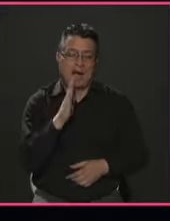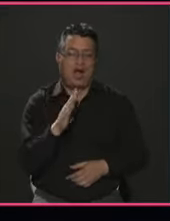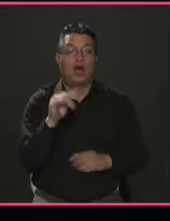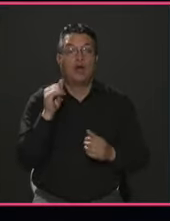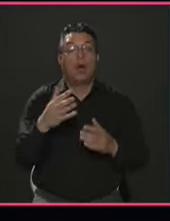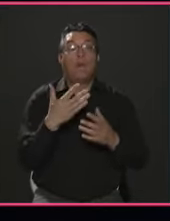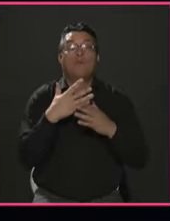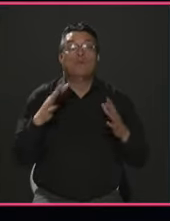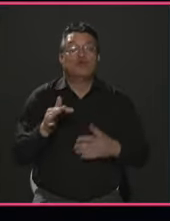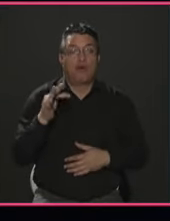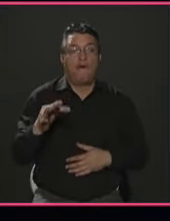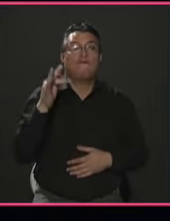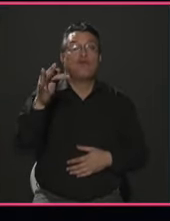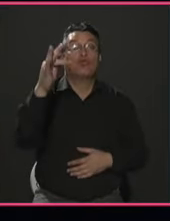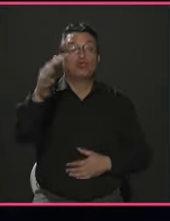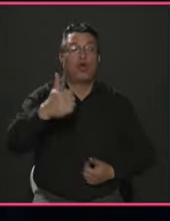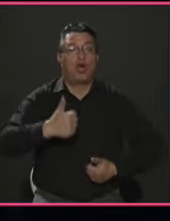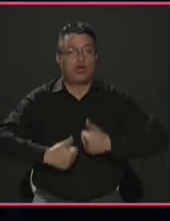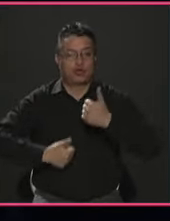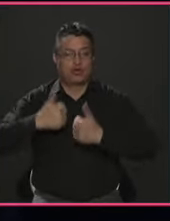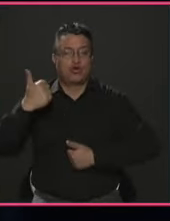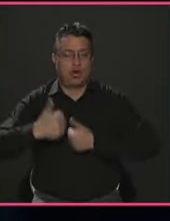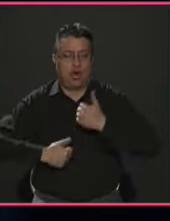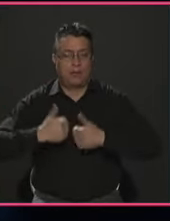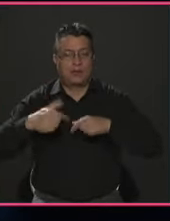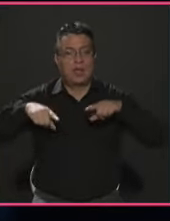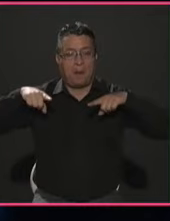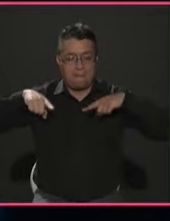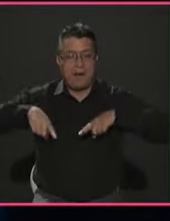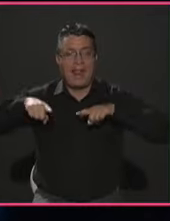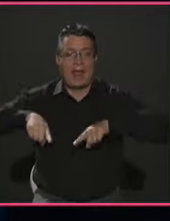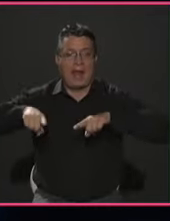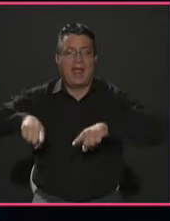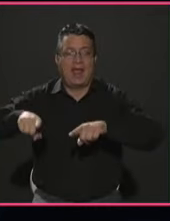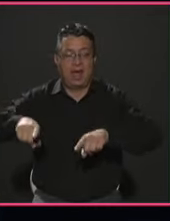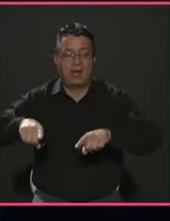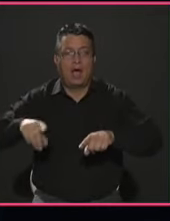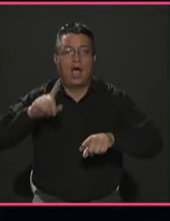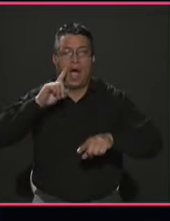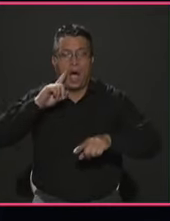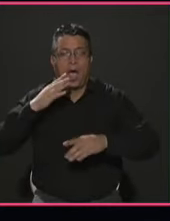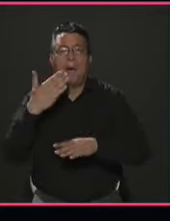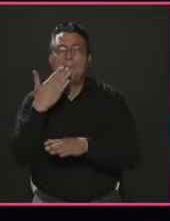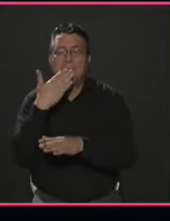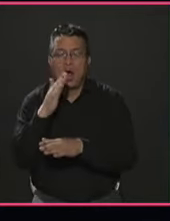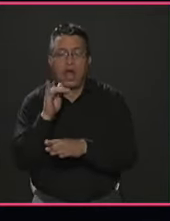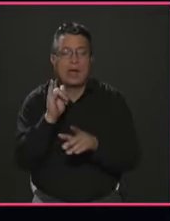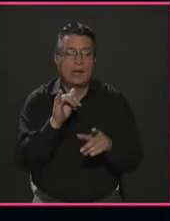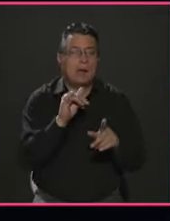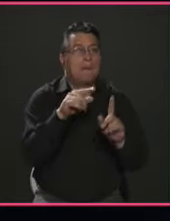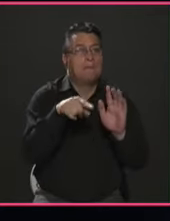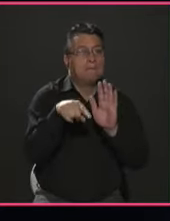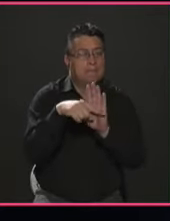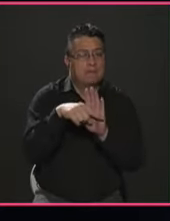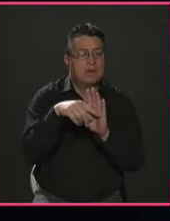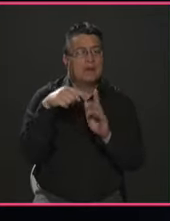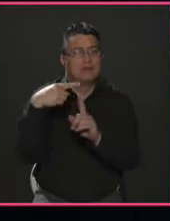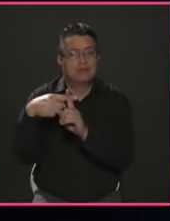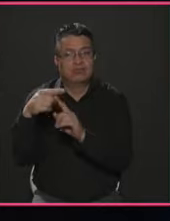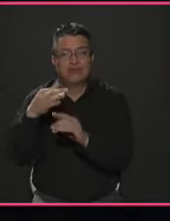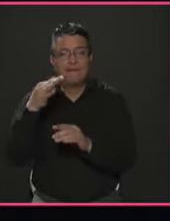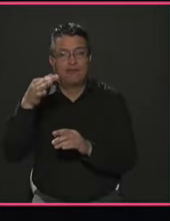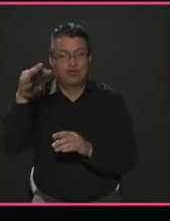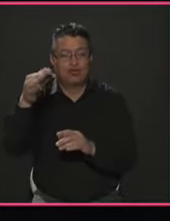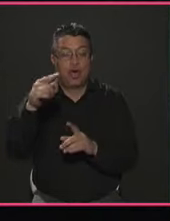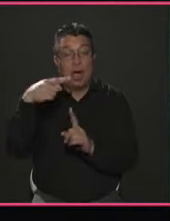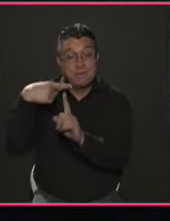muchos futuros compitiendo en forma paralela y hay mejores y peores futuros y el que existan